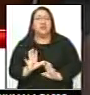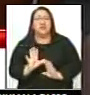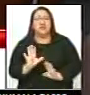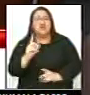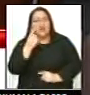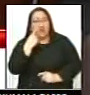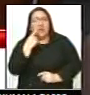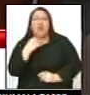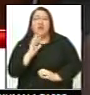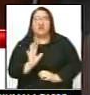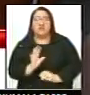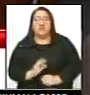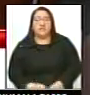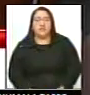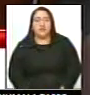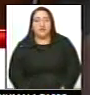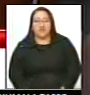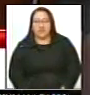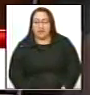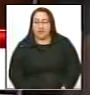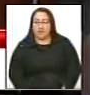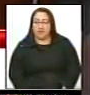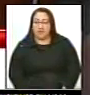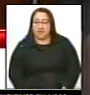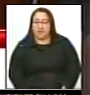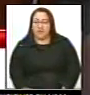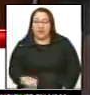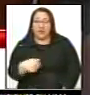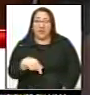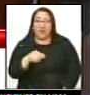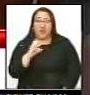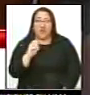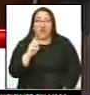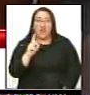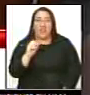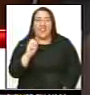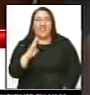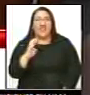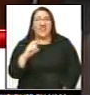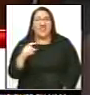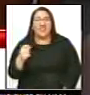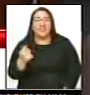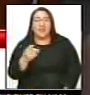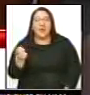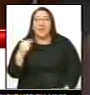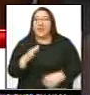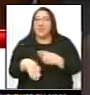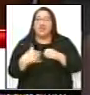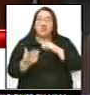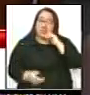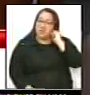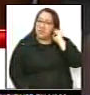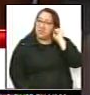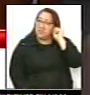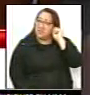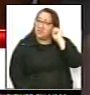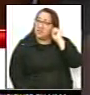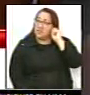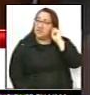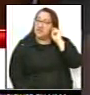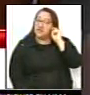conocía. Lo que es que ahora acá no estaba Odebrecht. Odebrecht viene después. Pero igual,